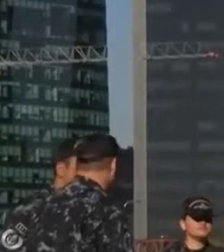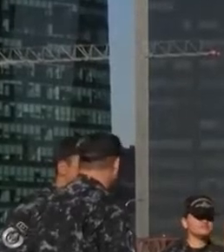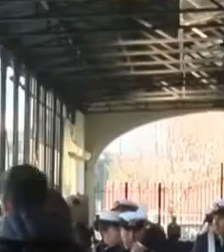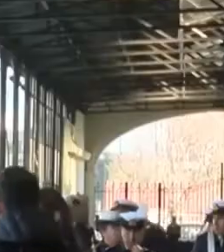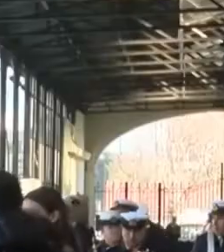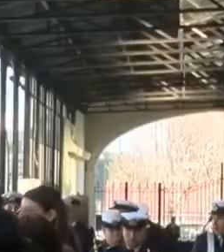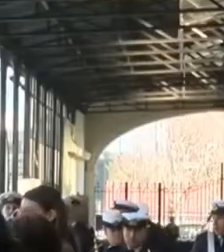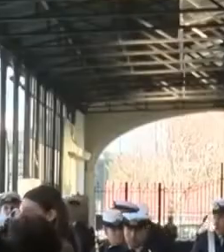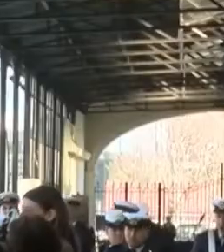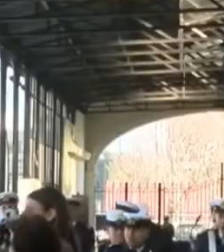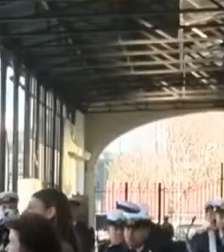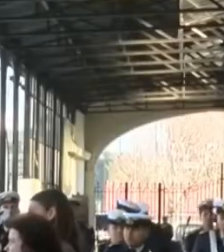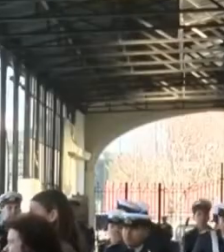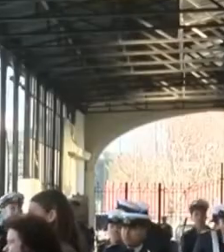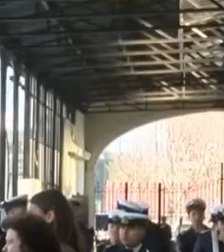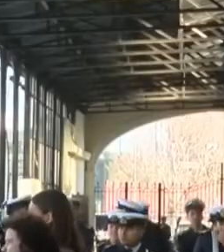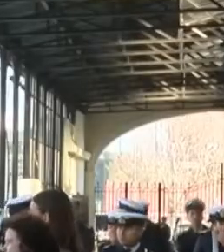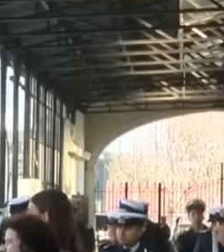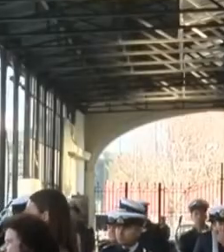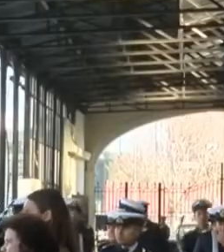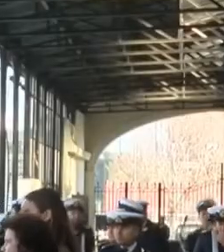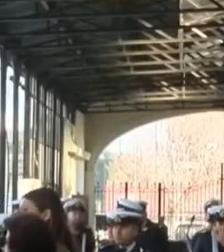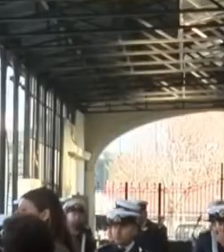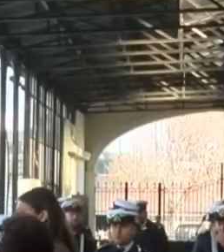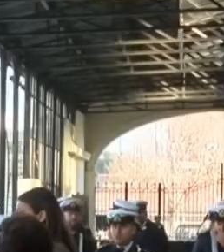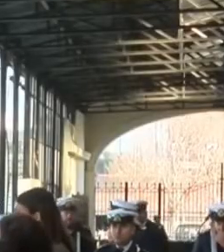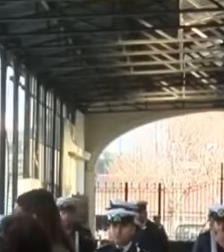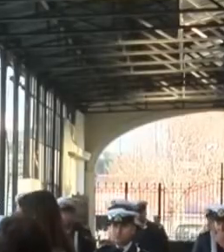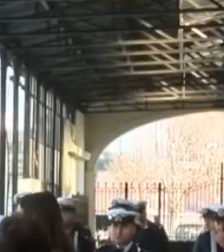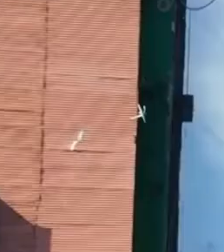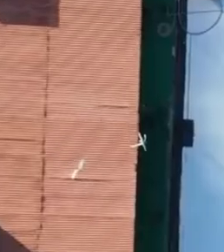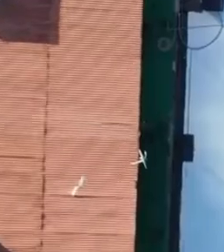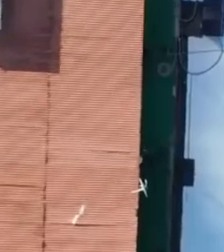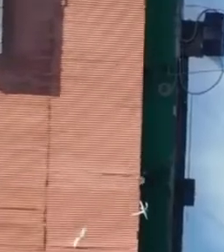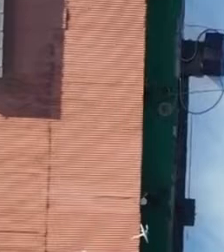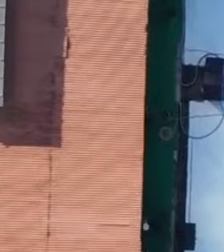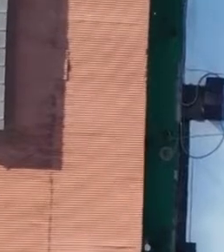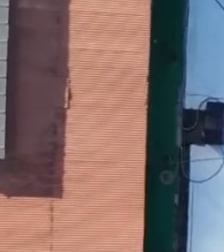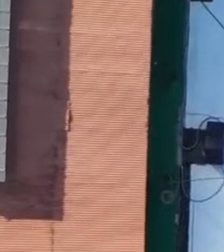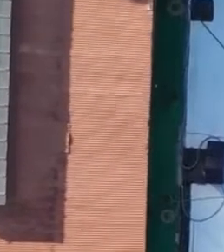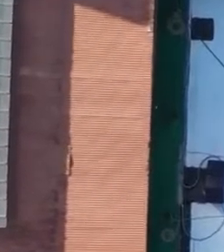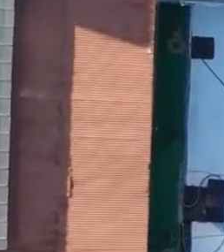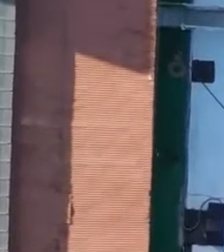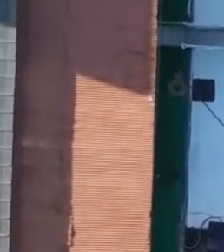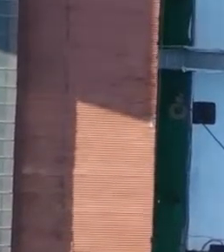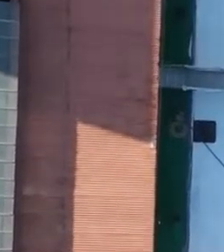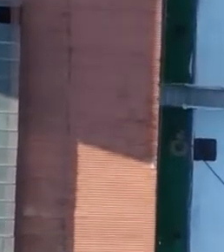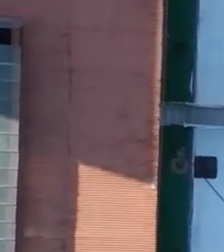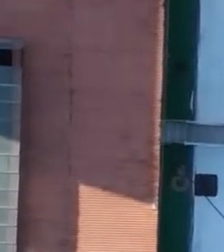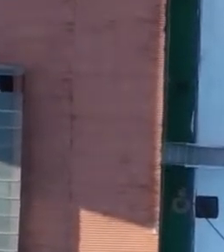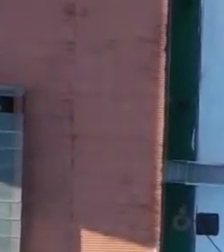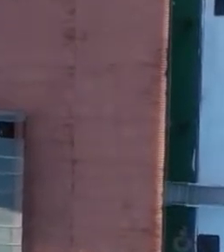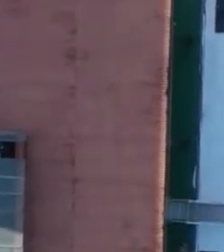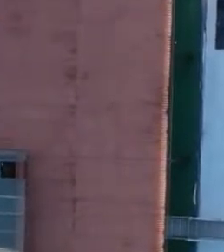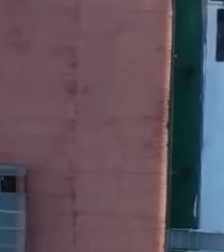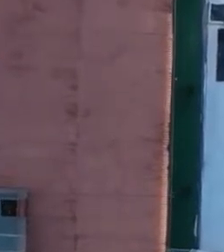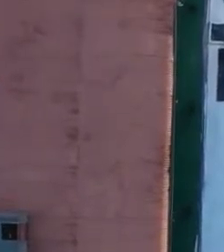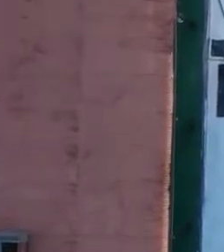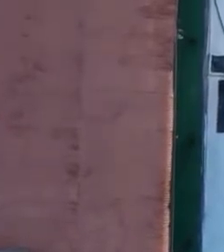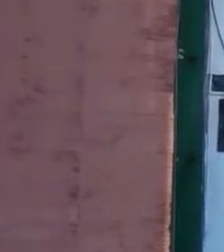sin ningún inconveniente, y llevan totalizadas, como decía recientemente, hoy más de 150 días de patrulla desde que